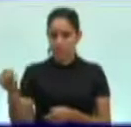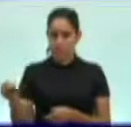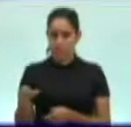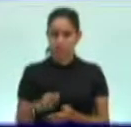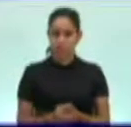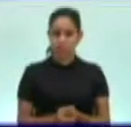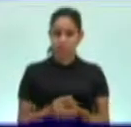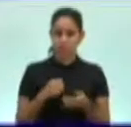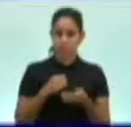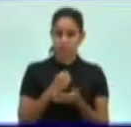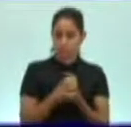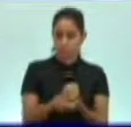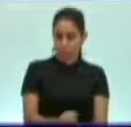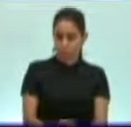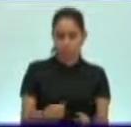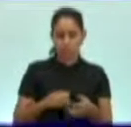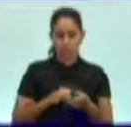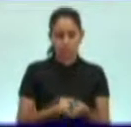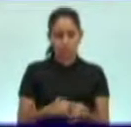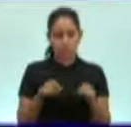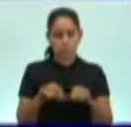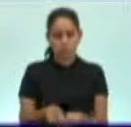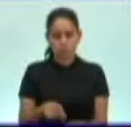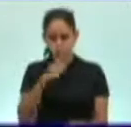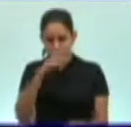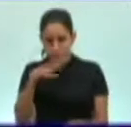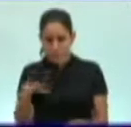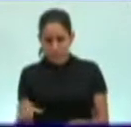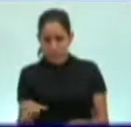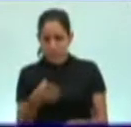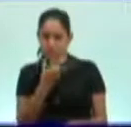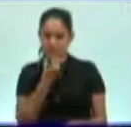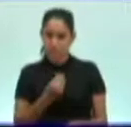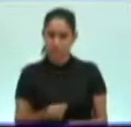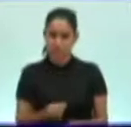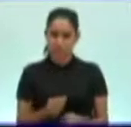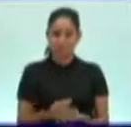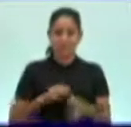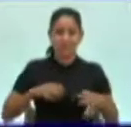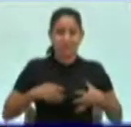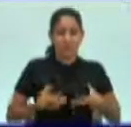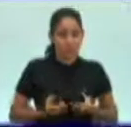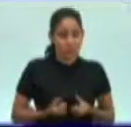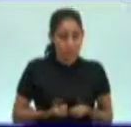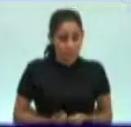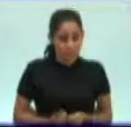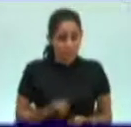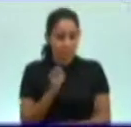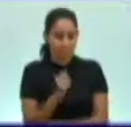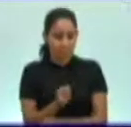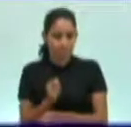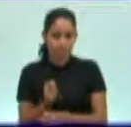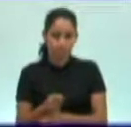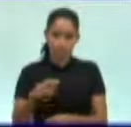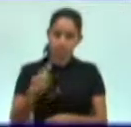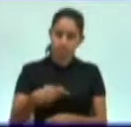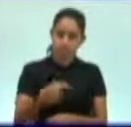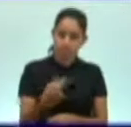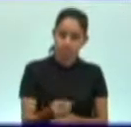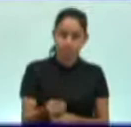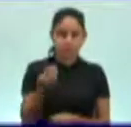niños, adolescentes y jóvenes están obligados a enseñar con su capacidad